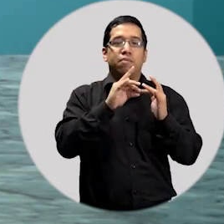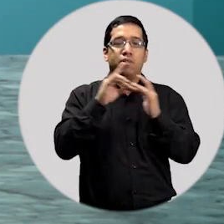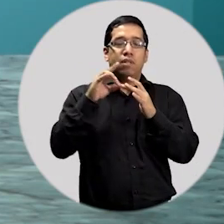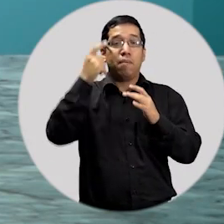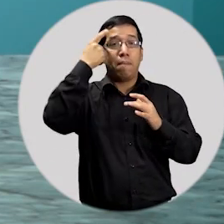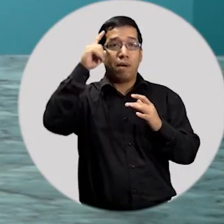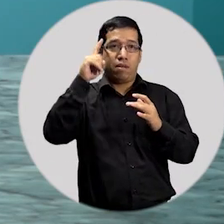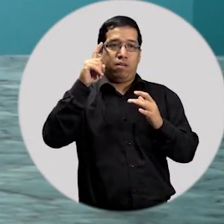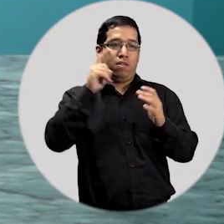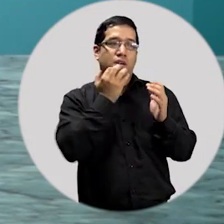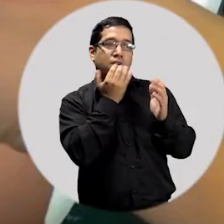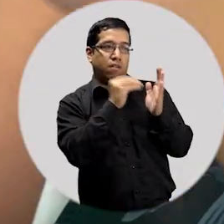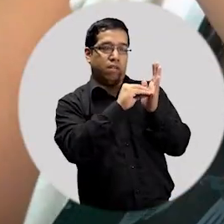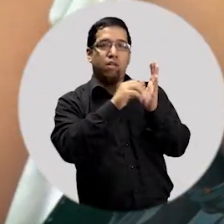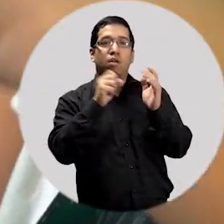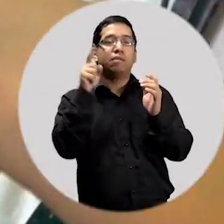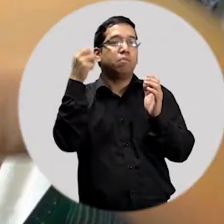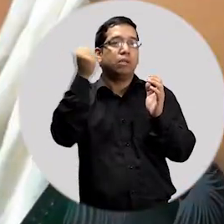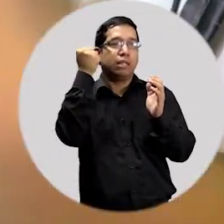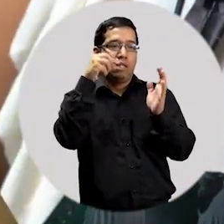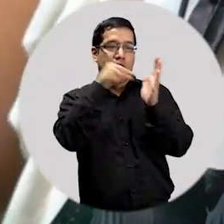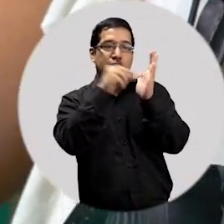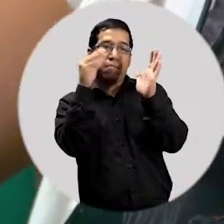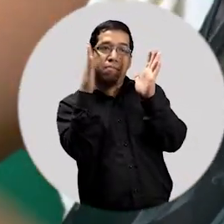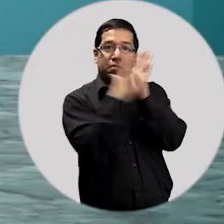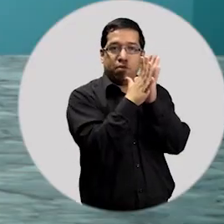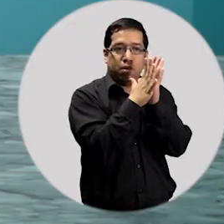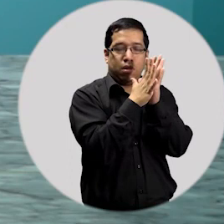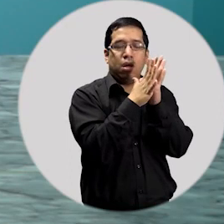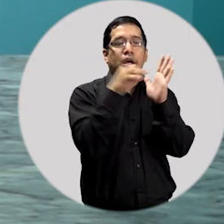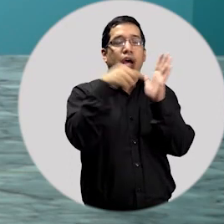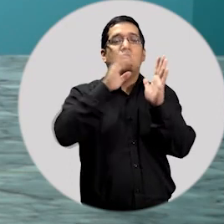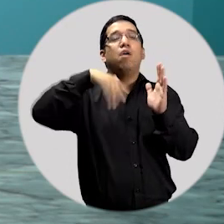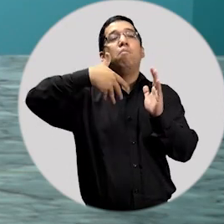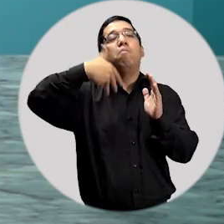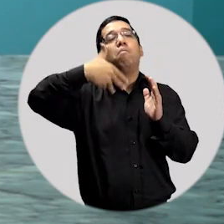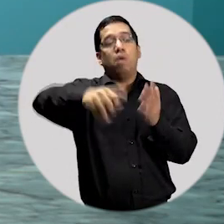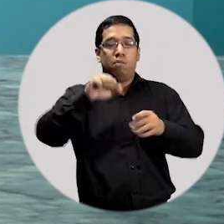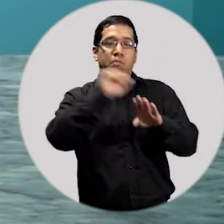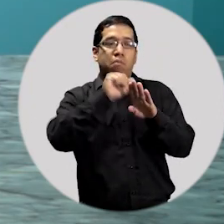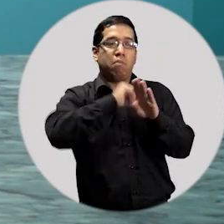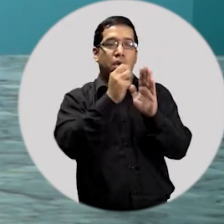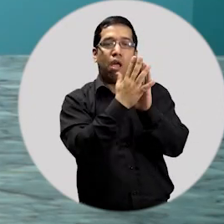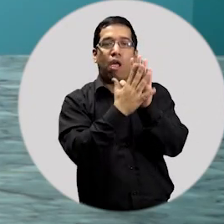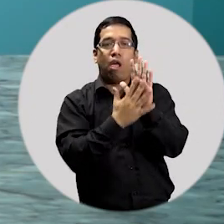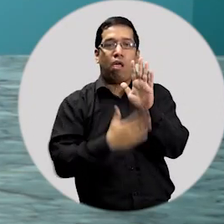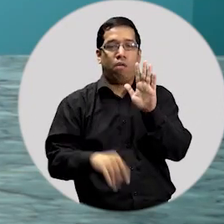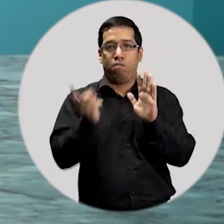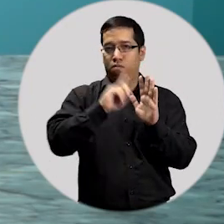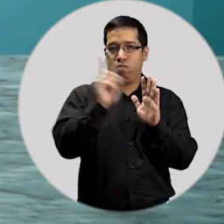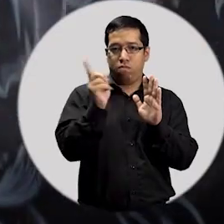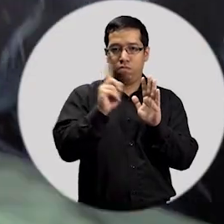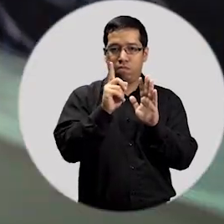pueda impregnar en la copa y si llegamos a lavar que no se salga. También vamos a necesitar estos punteros, también llamados